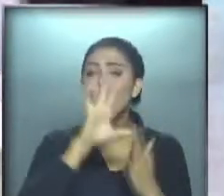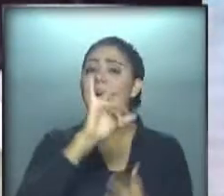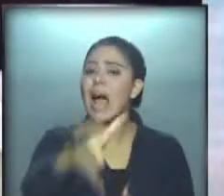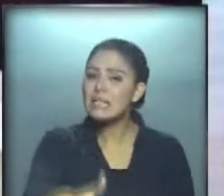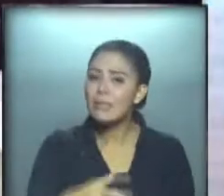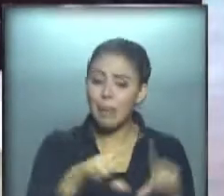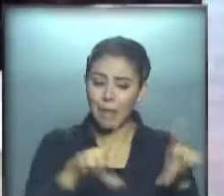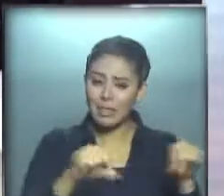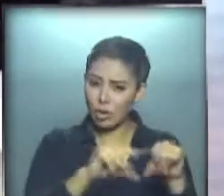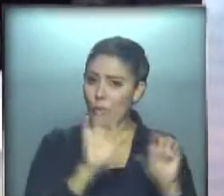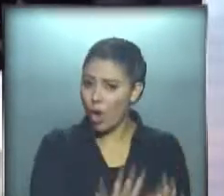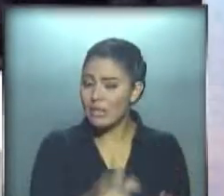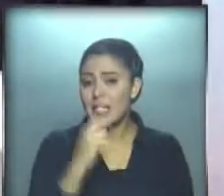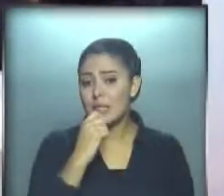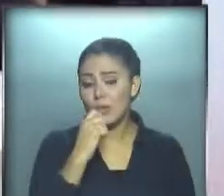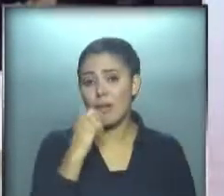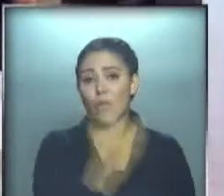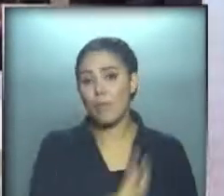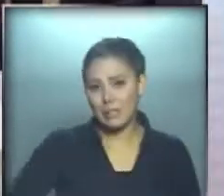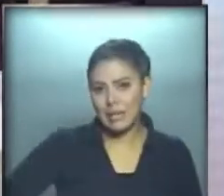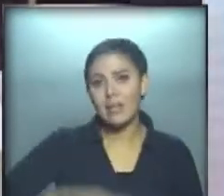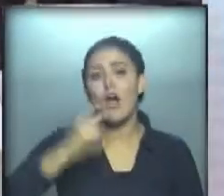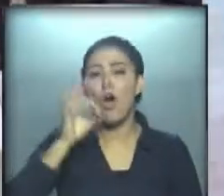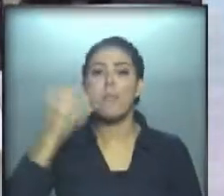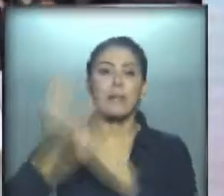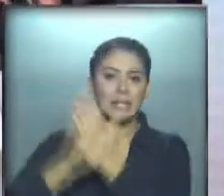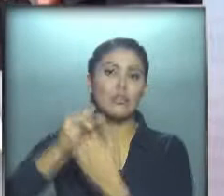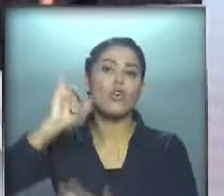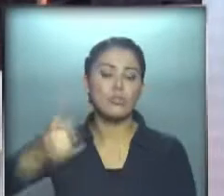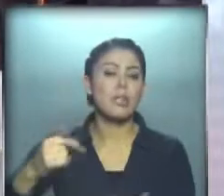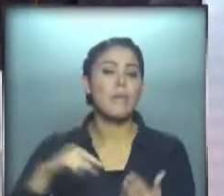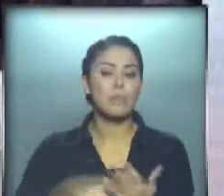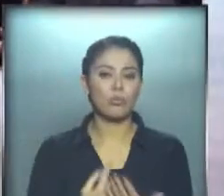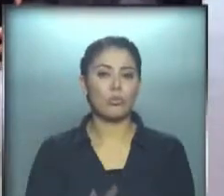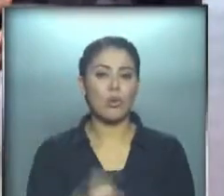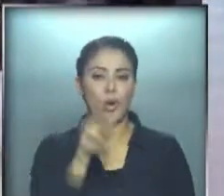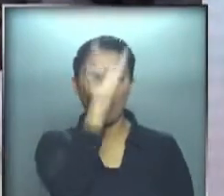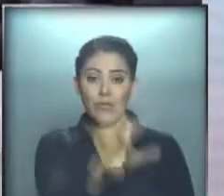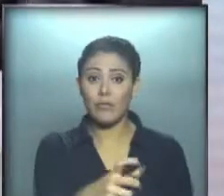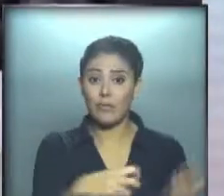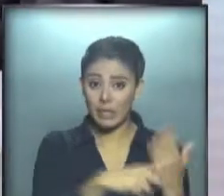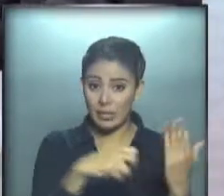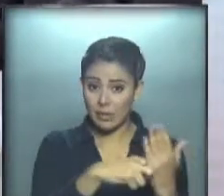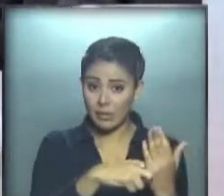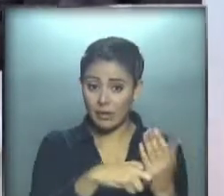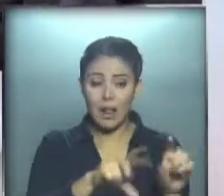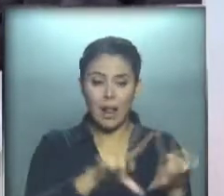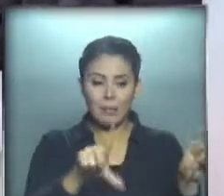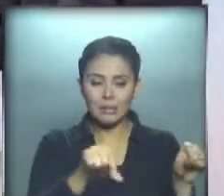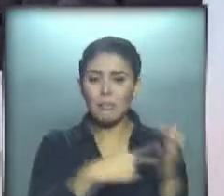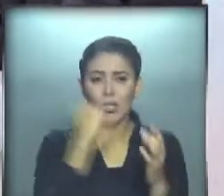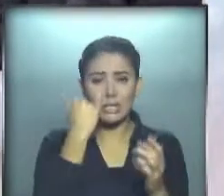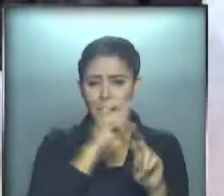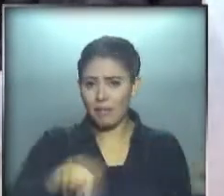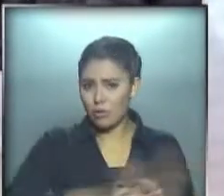para, en este caso, la presidenta y los ministros, y utiliza una patente que fue derogada. Y en este